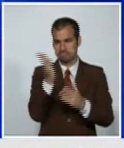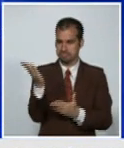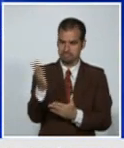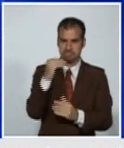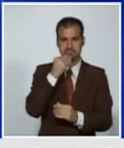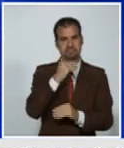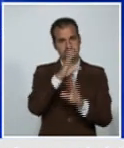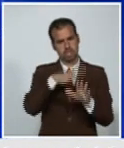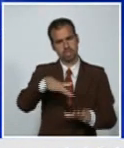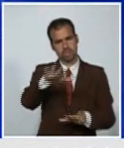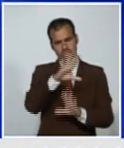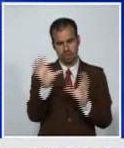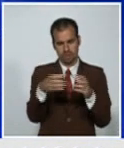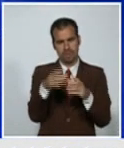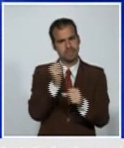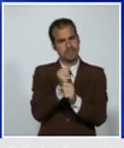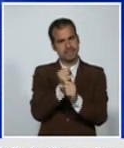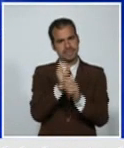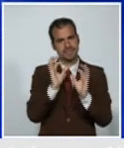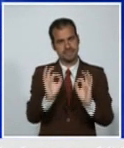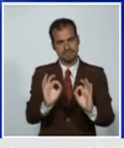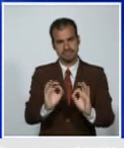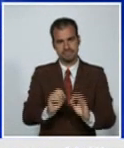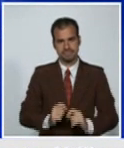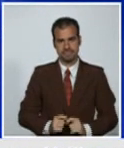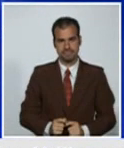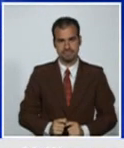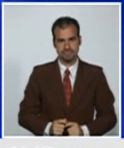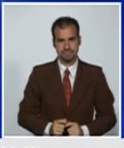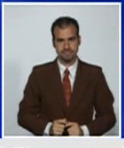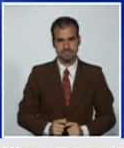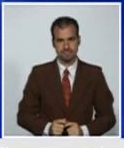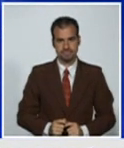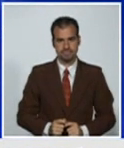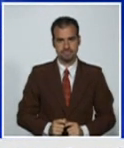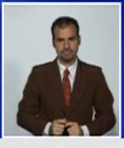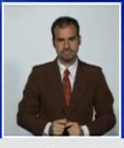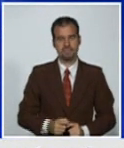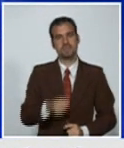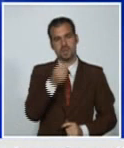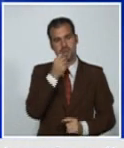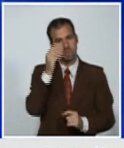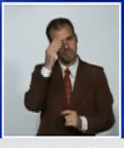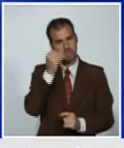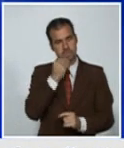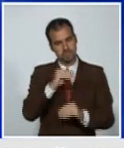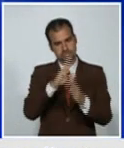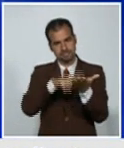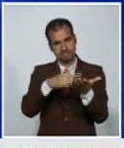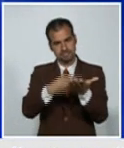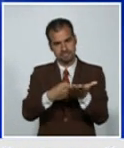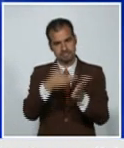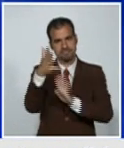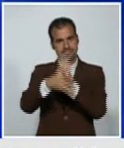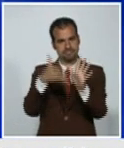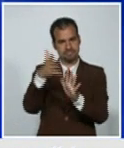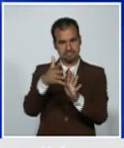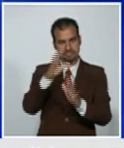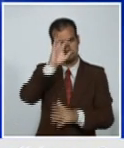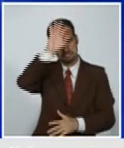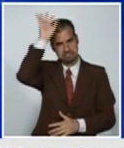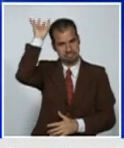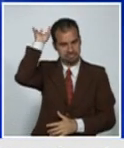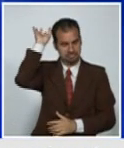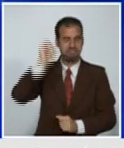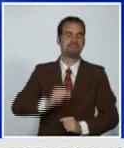nos acompaña y hace posible esta transmisión. Al intérprete de lengua de señas, Leonel Mieres. Buenos días. A todas